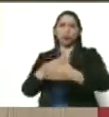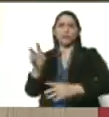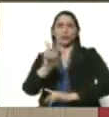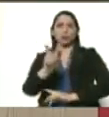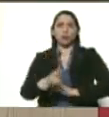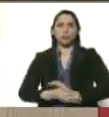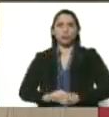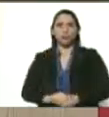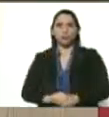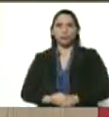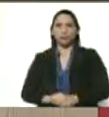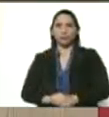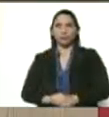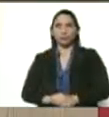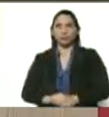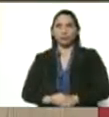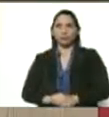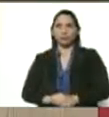Venezuela.